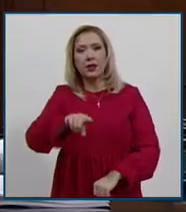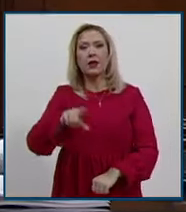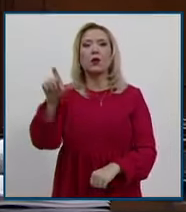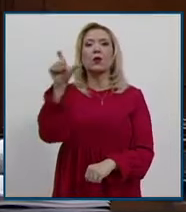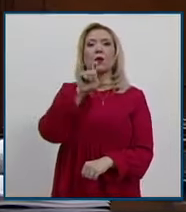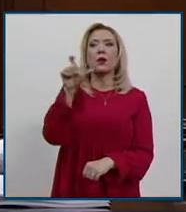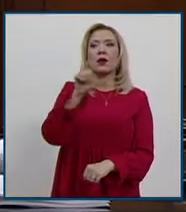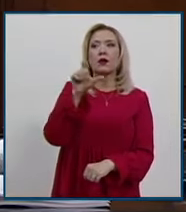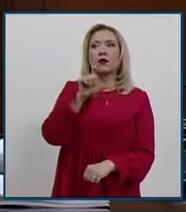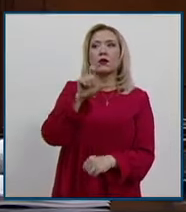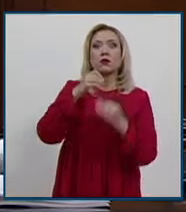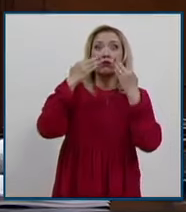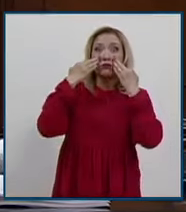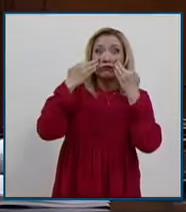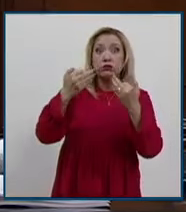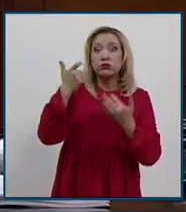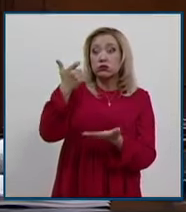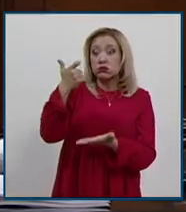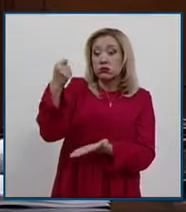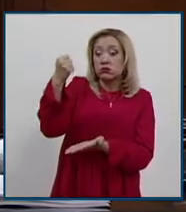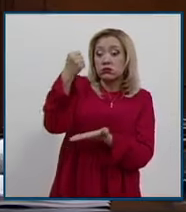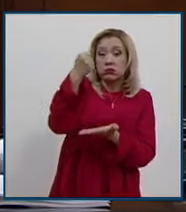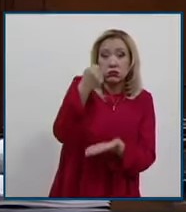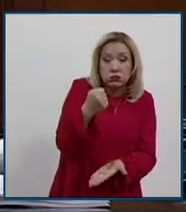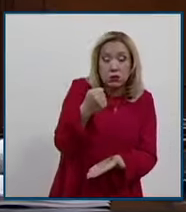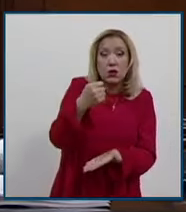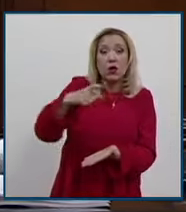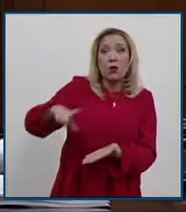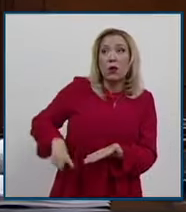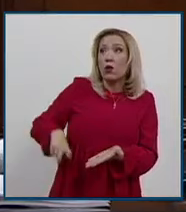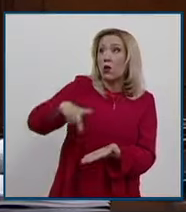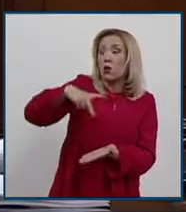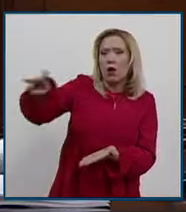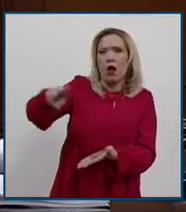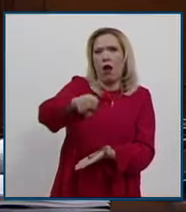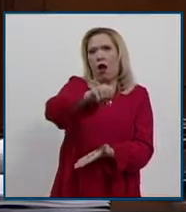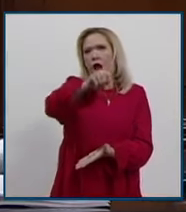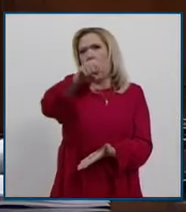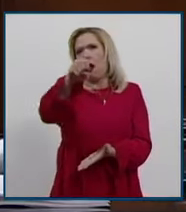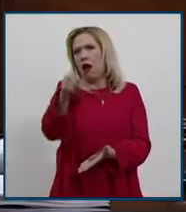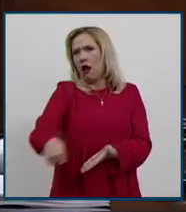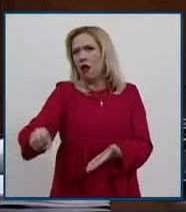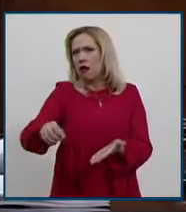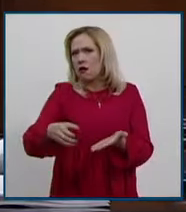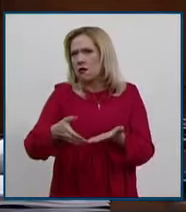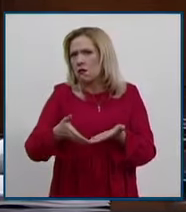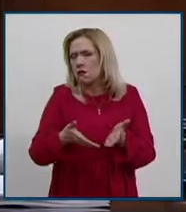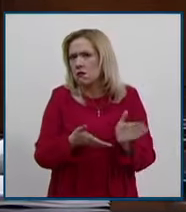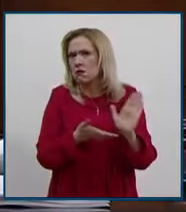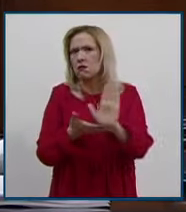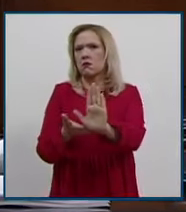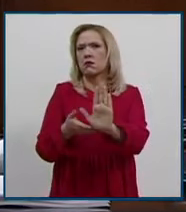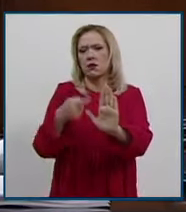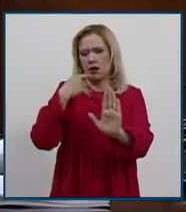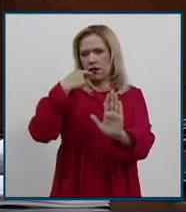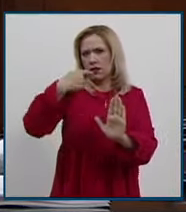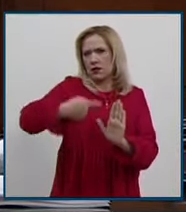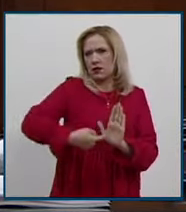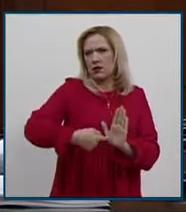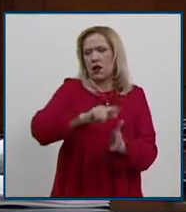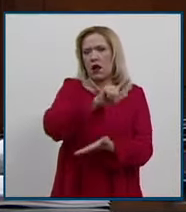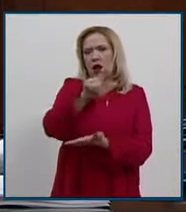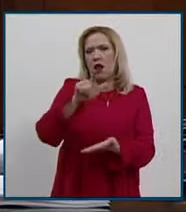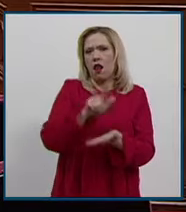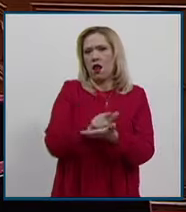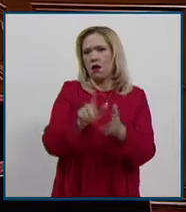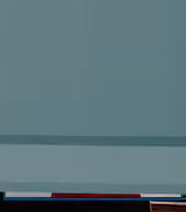recursos públicos estos se deberán hacer con usted la información conforme lo establezca la ley de